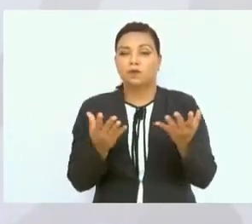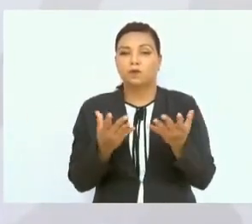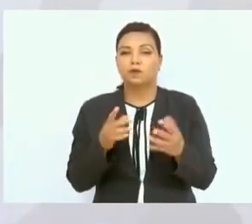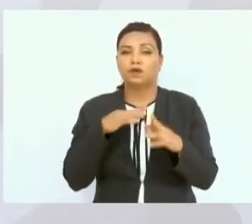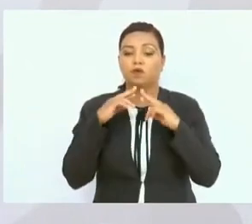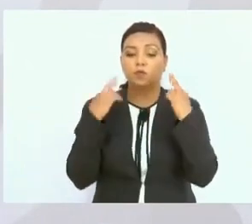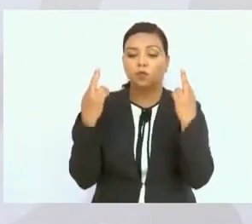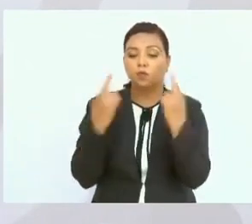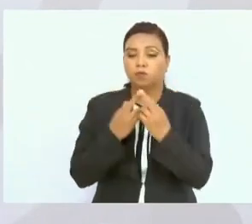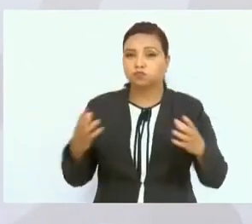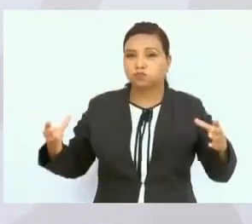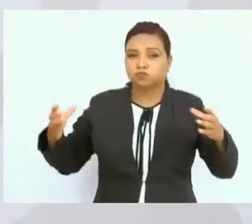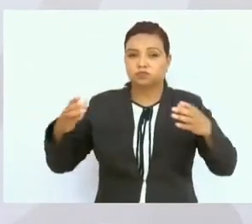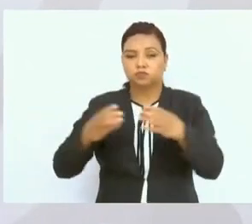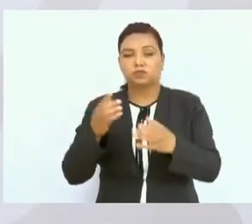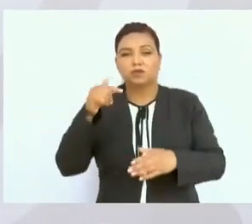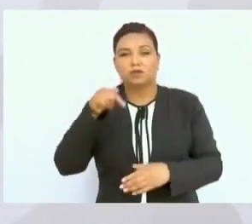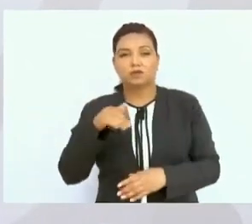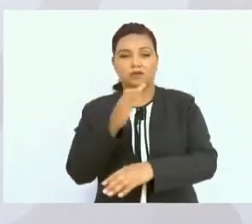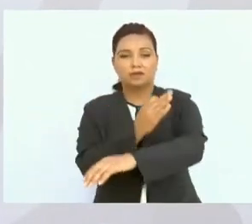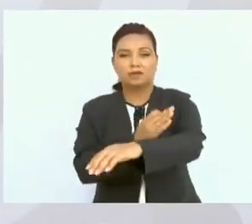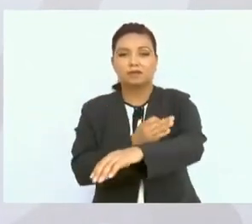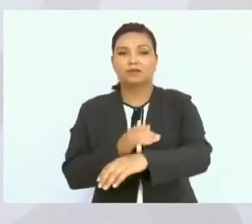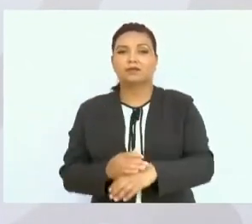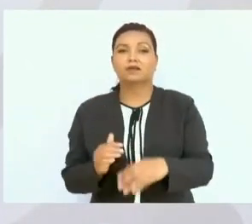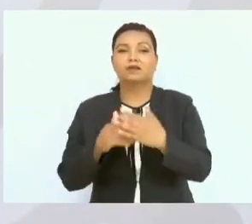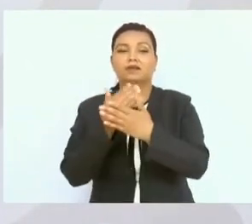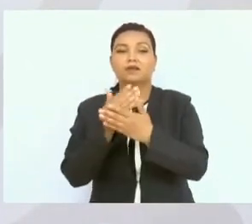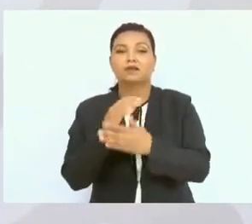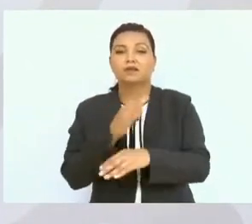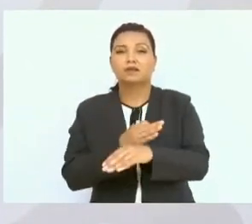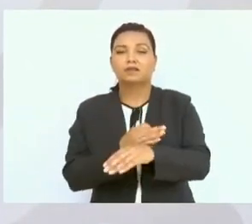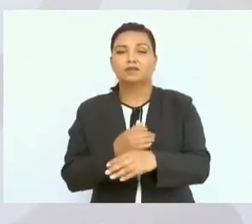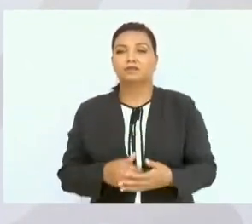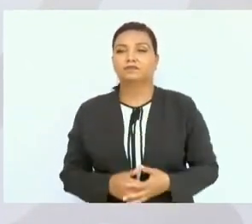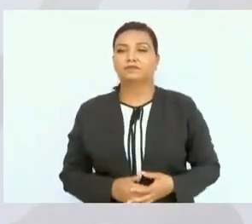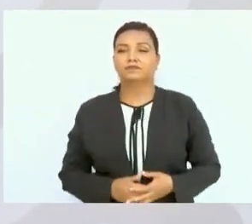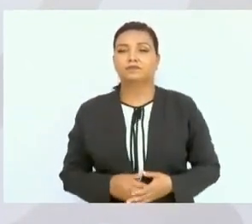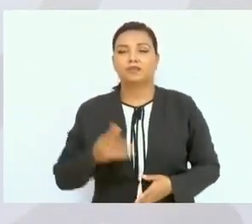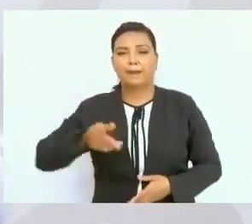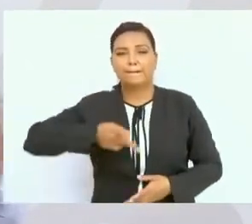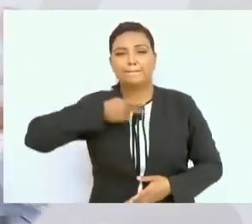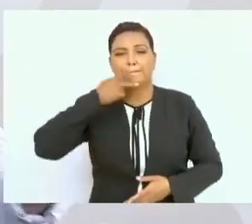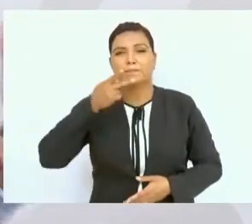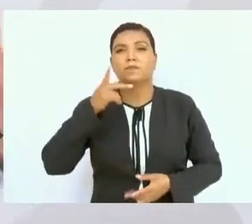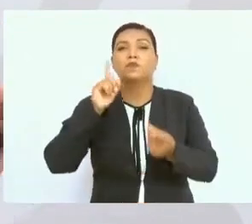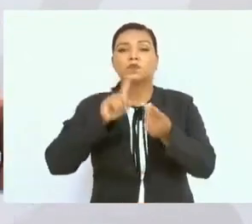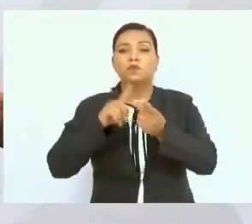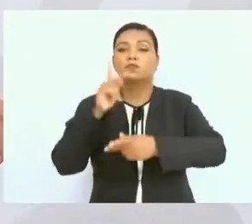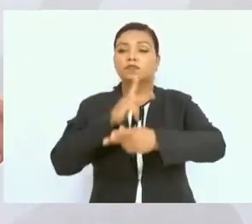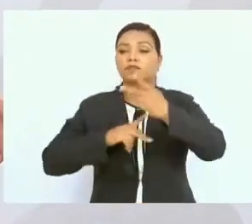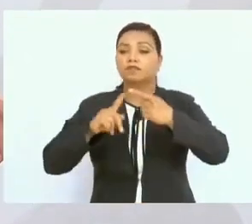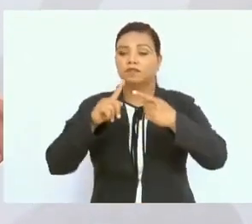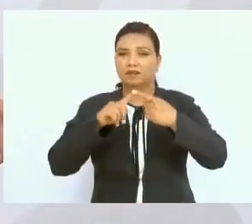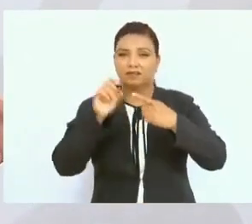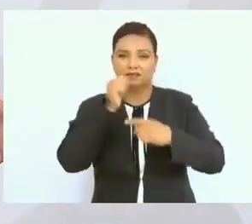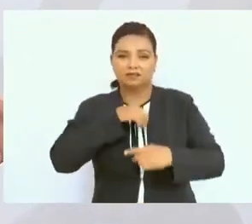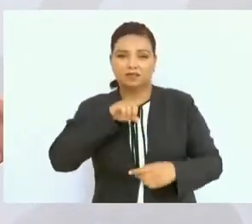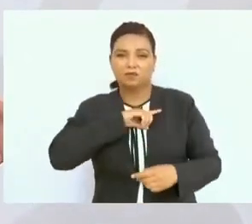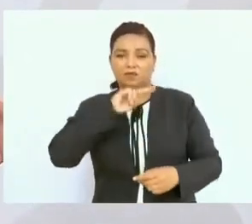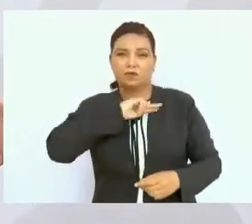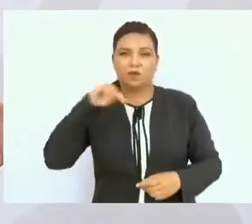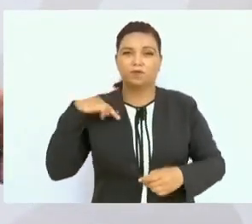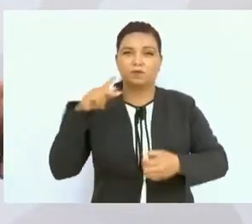nos reúne esta tarde, esta mañana. Y las preguntas son: ¿de dónde veníamos en el sistema de salud de